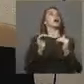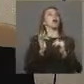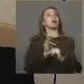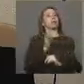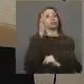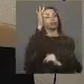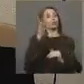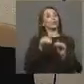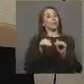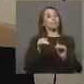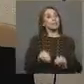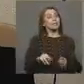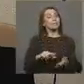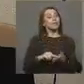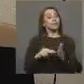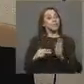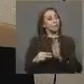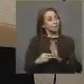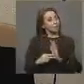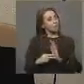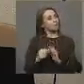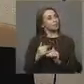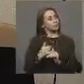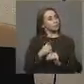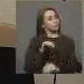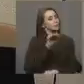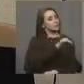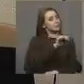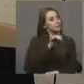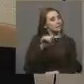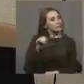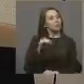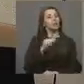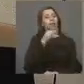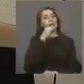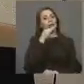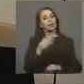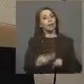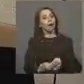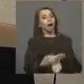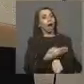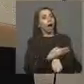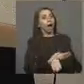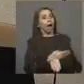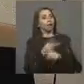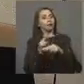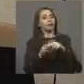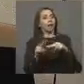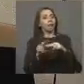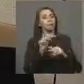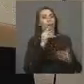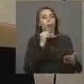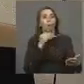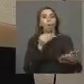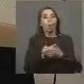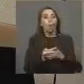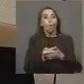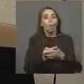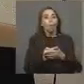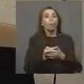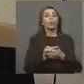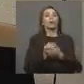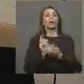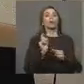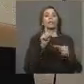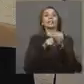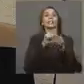el futuro y yo insto entonces a que hagamos anticipadamente y no a pocos días de la